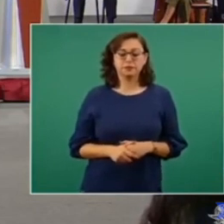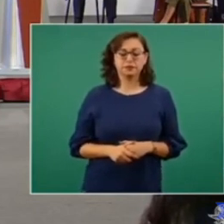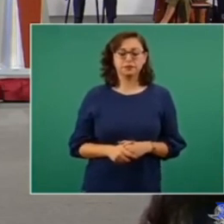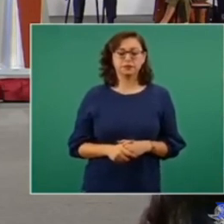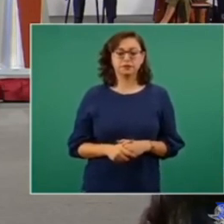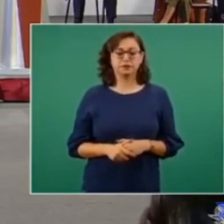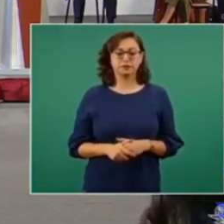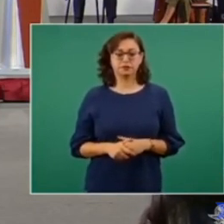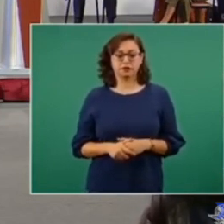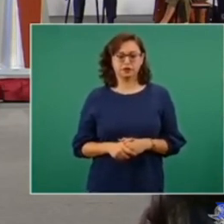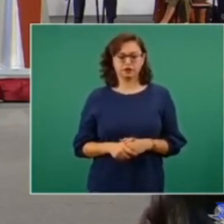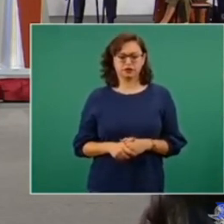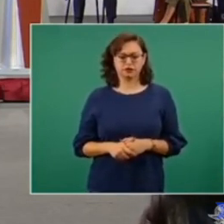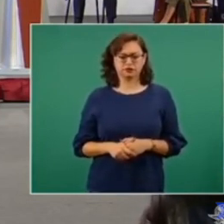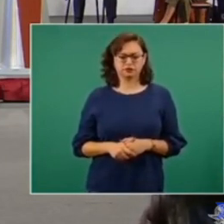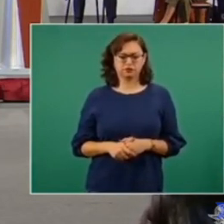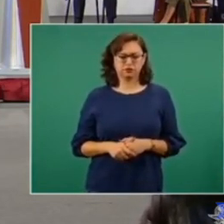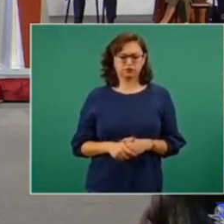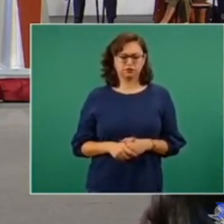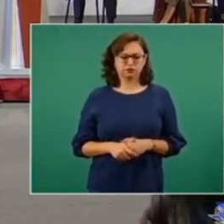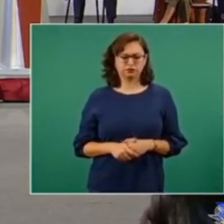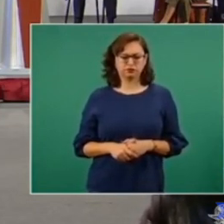La fiscalía,